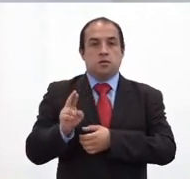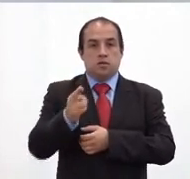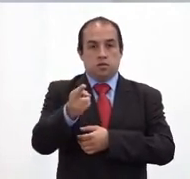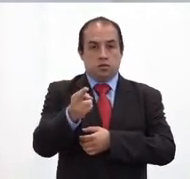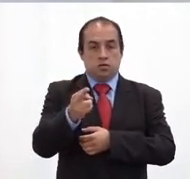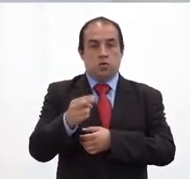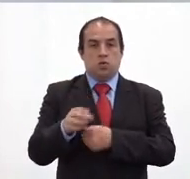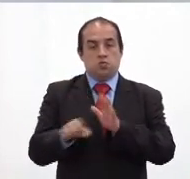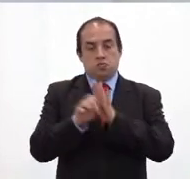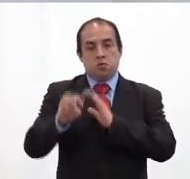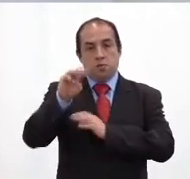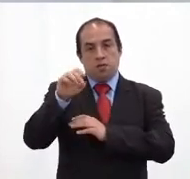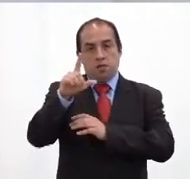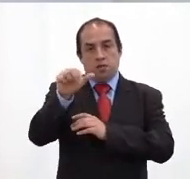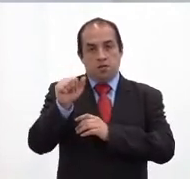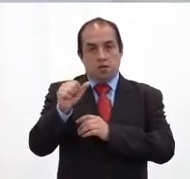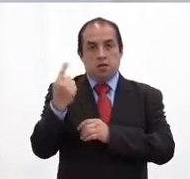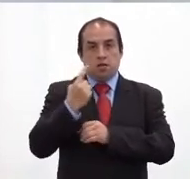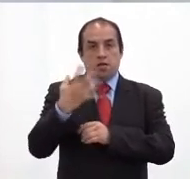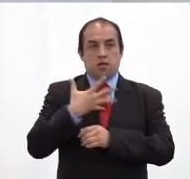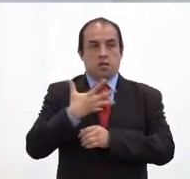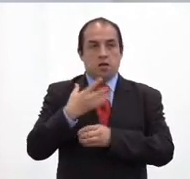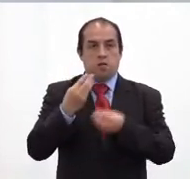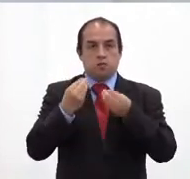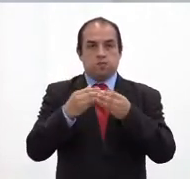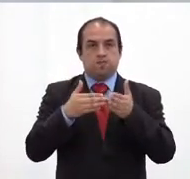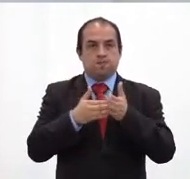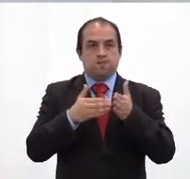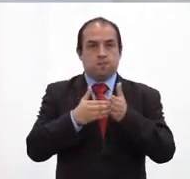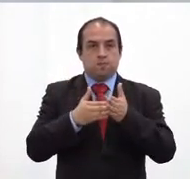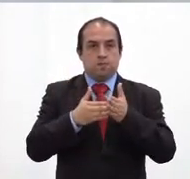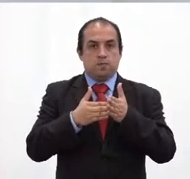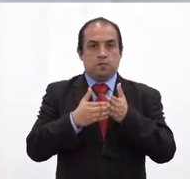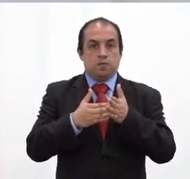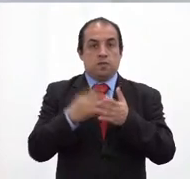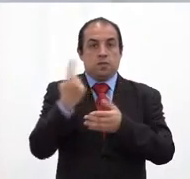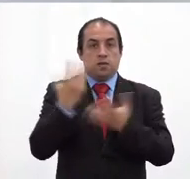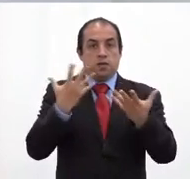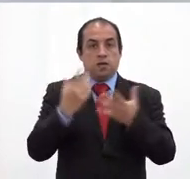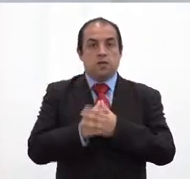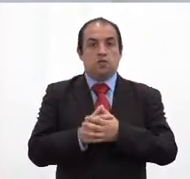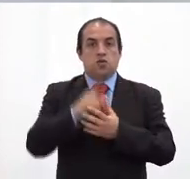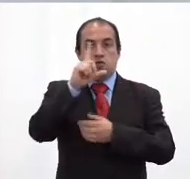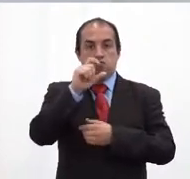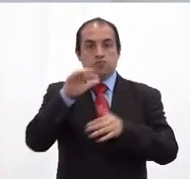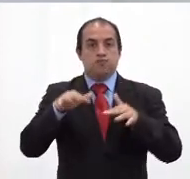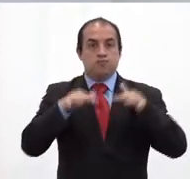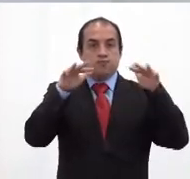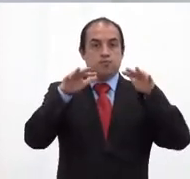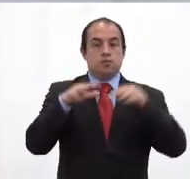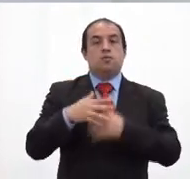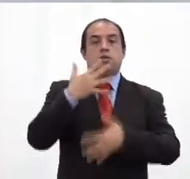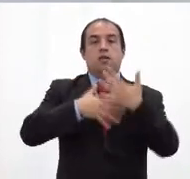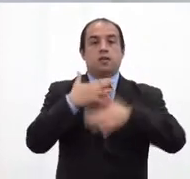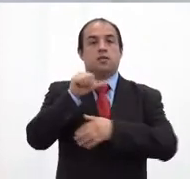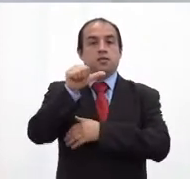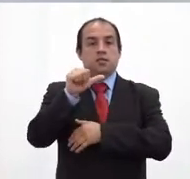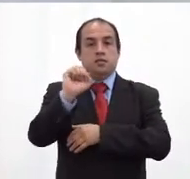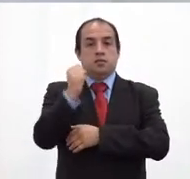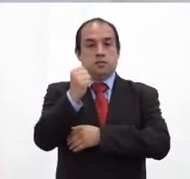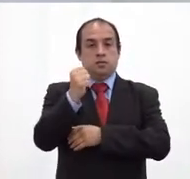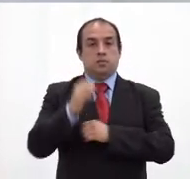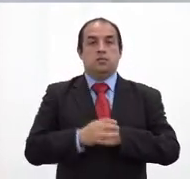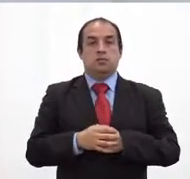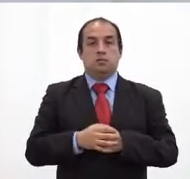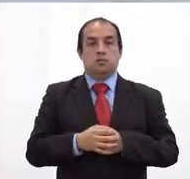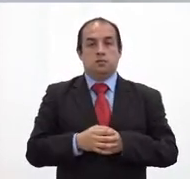Magdalena que estaban totalmente asolvadas y que por eso provocaron las inundaciones del 15 y 16 de